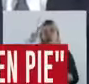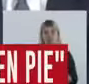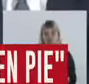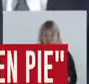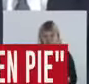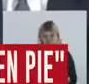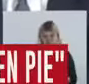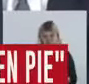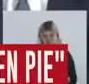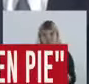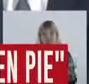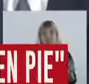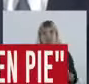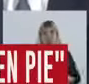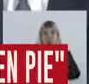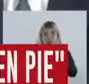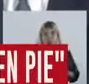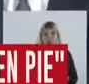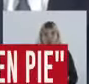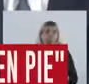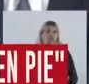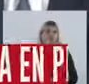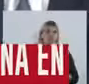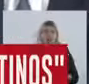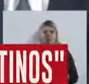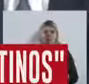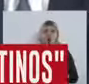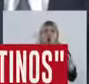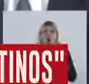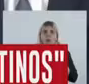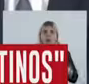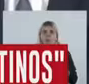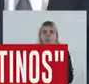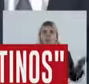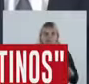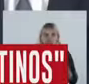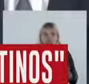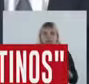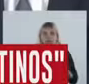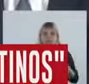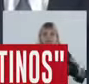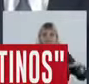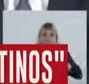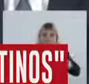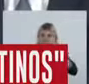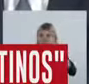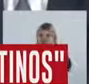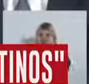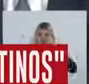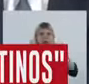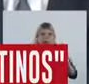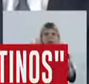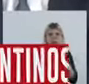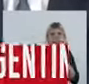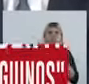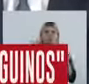para nosotros la obra pública es otro mecanismo de integración argentina, es otro mecanismo de dación